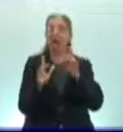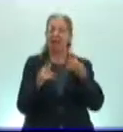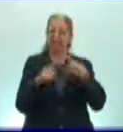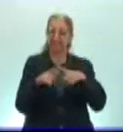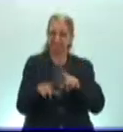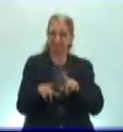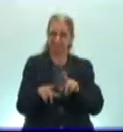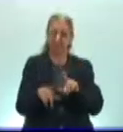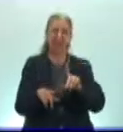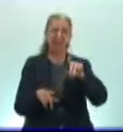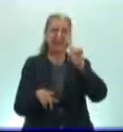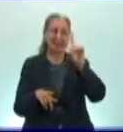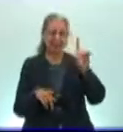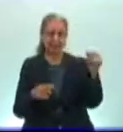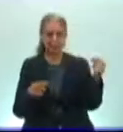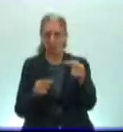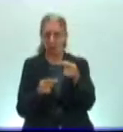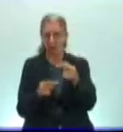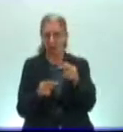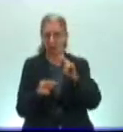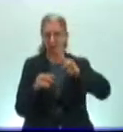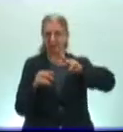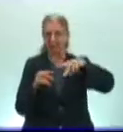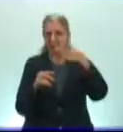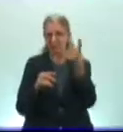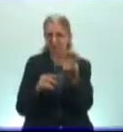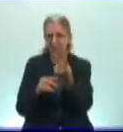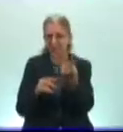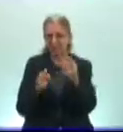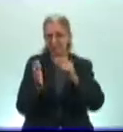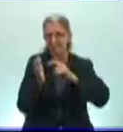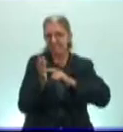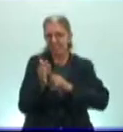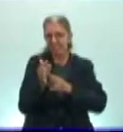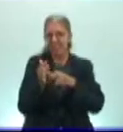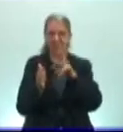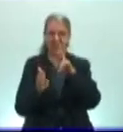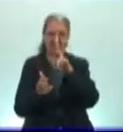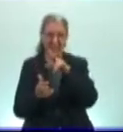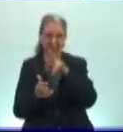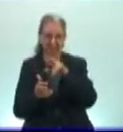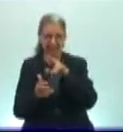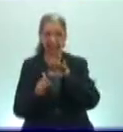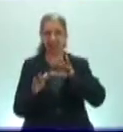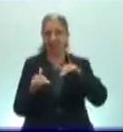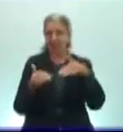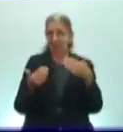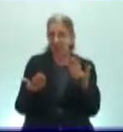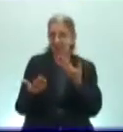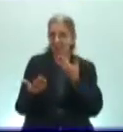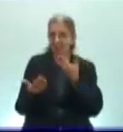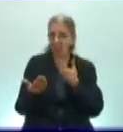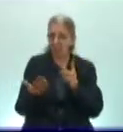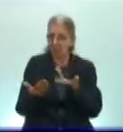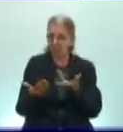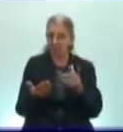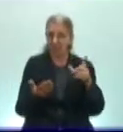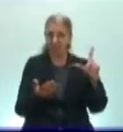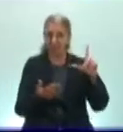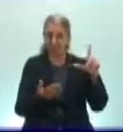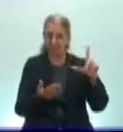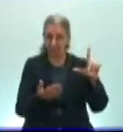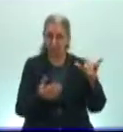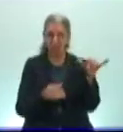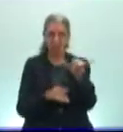al doble del radio. Por tanto, también podemos expresar la longitud de la circunferencia